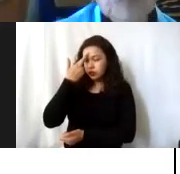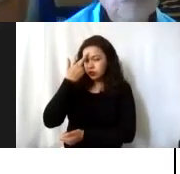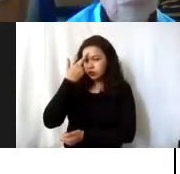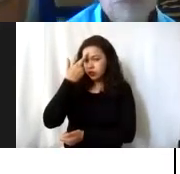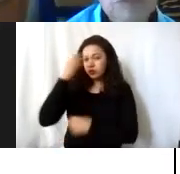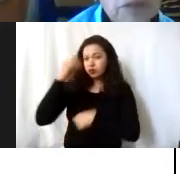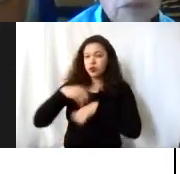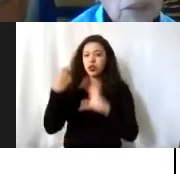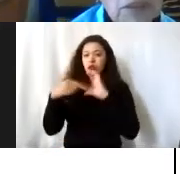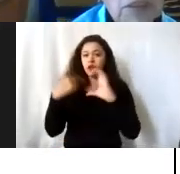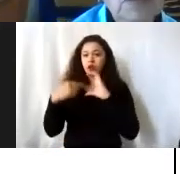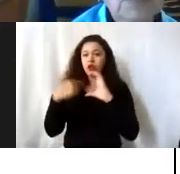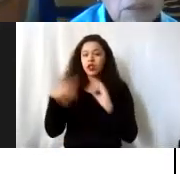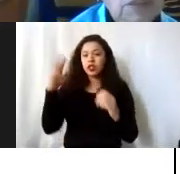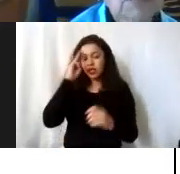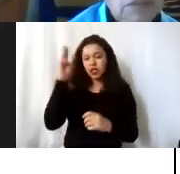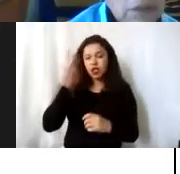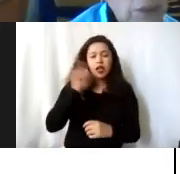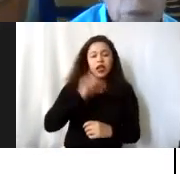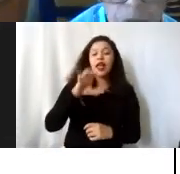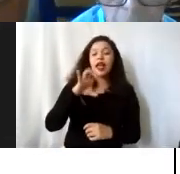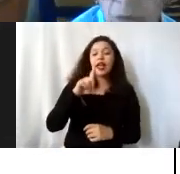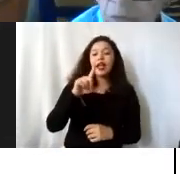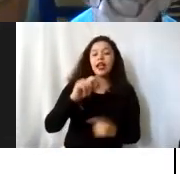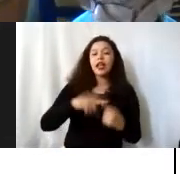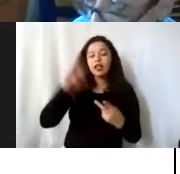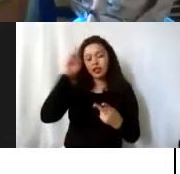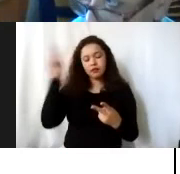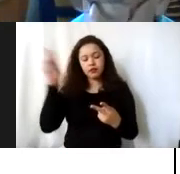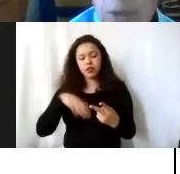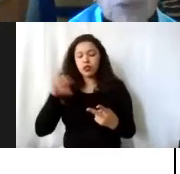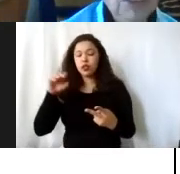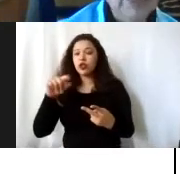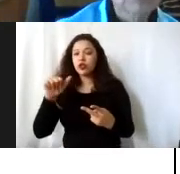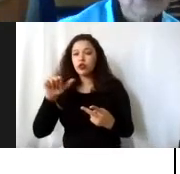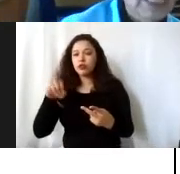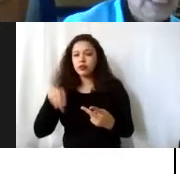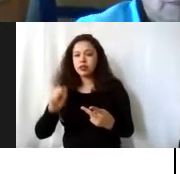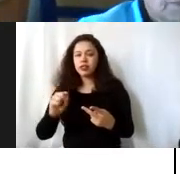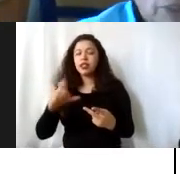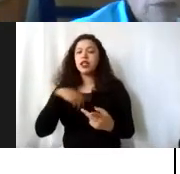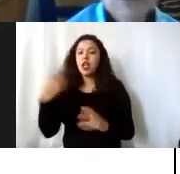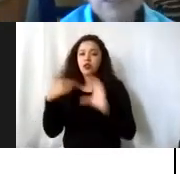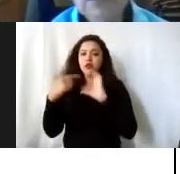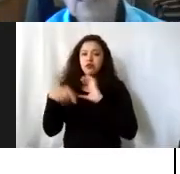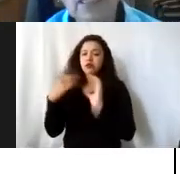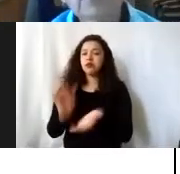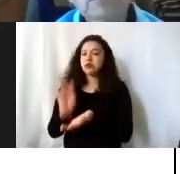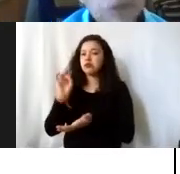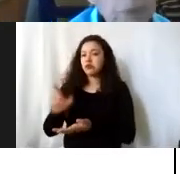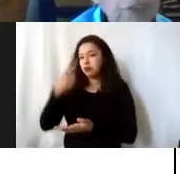correos electrónicos de la maestra Elia y el maestro Tomás. Sí, con toda confianza, ahí están los correos y podemos